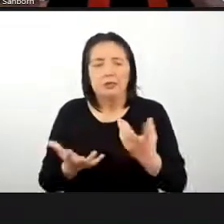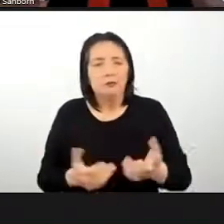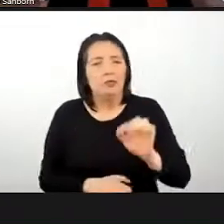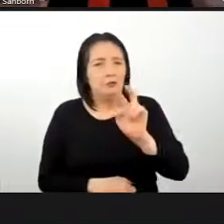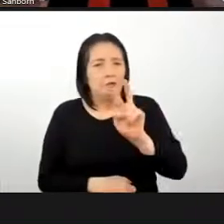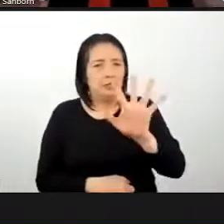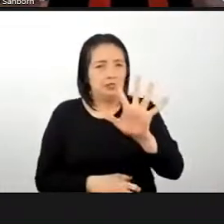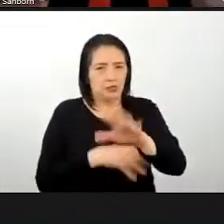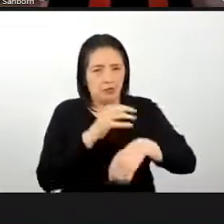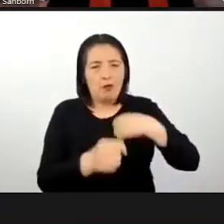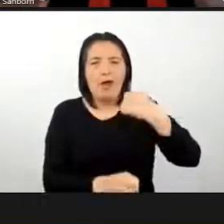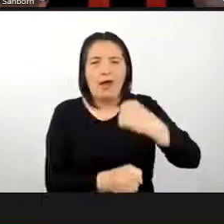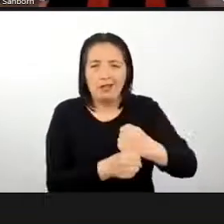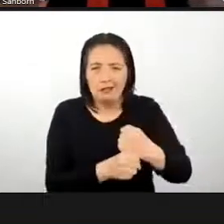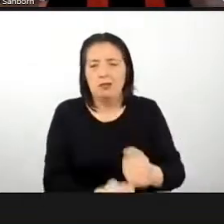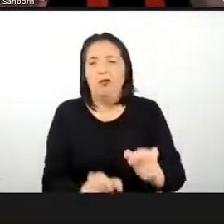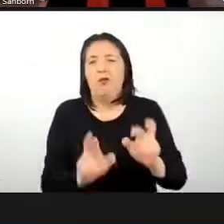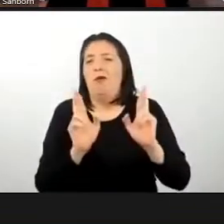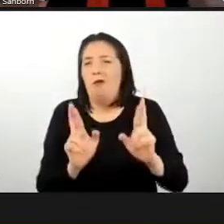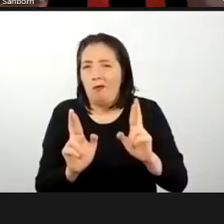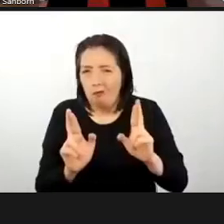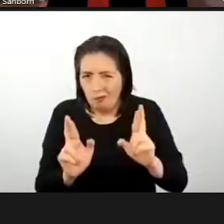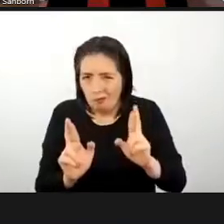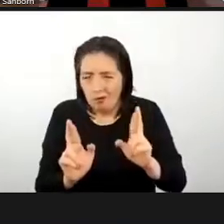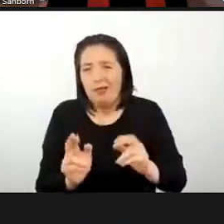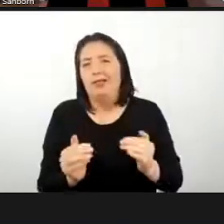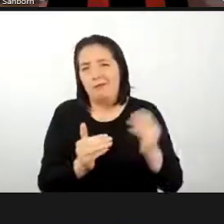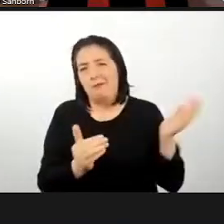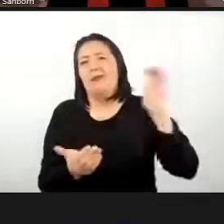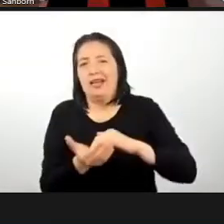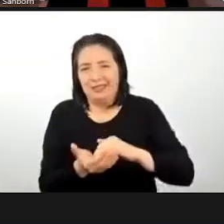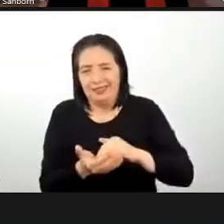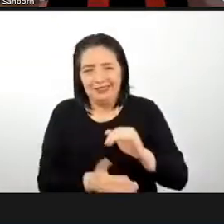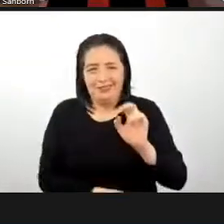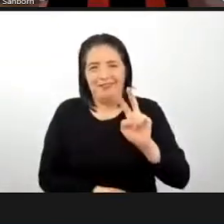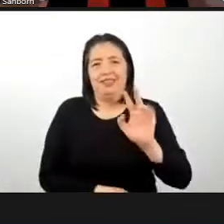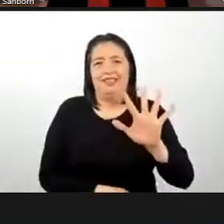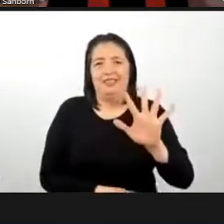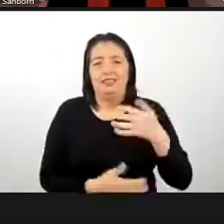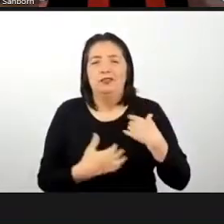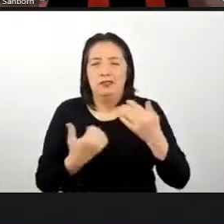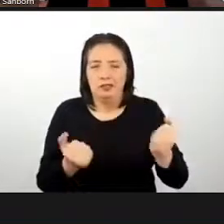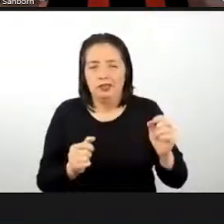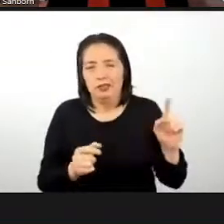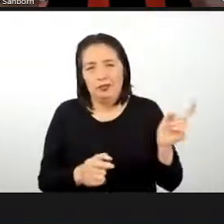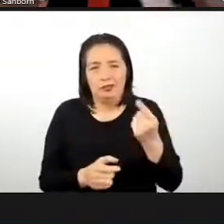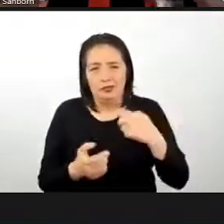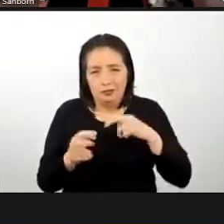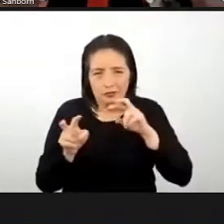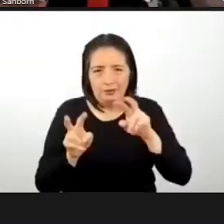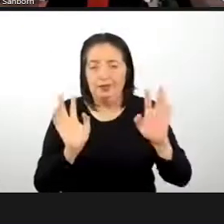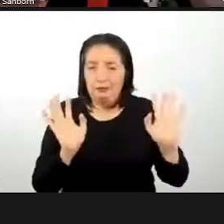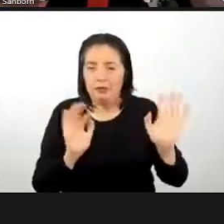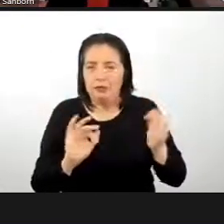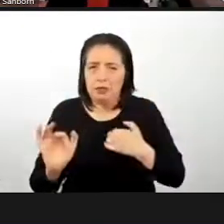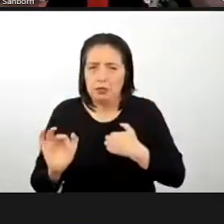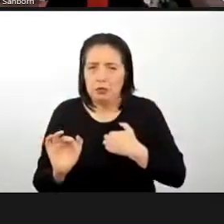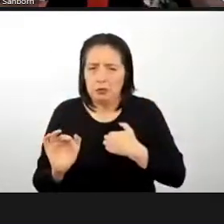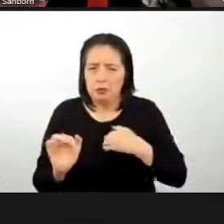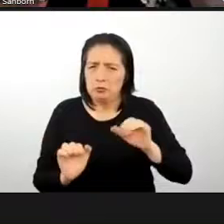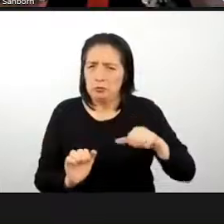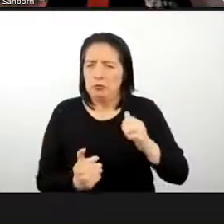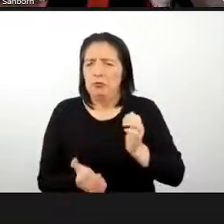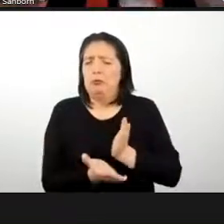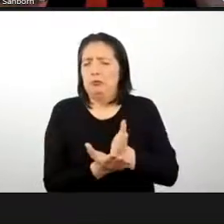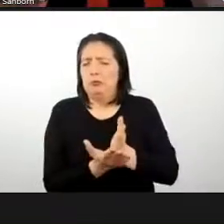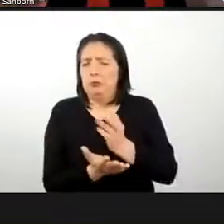25 años y esperemos que haya otros 25 y que los veamos todos. Yo he sido disciplinado, he visto que hay